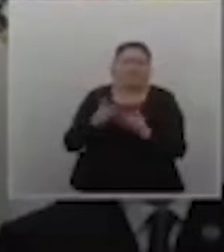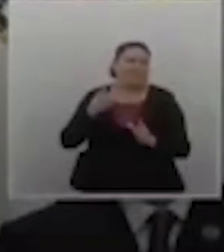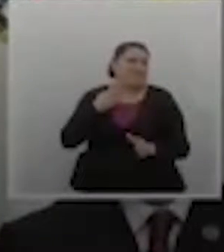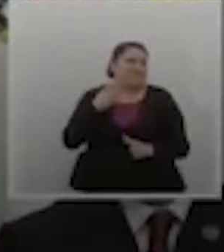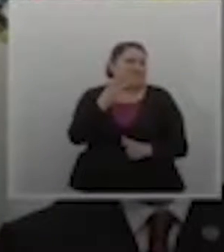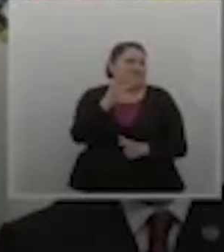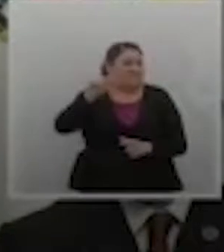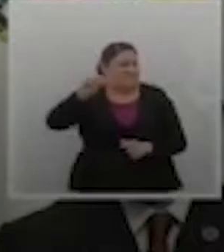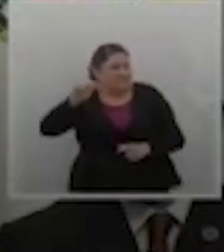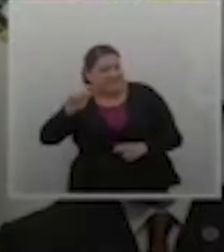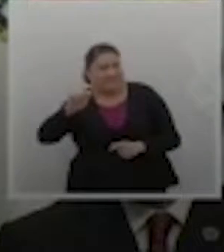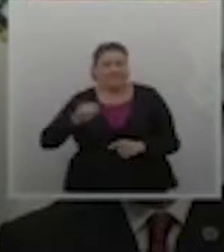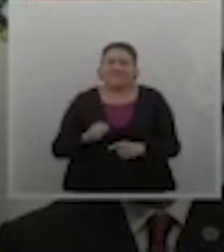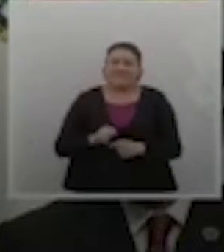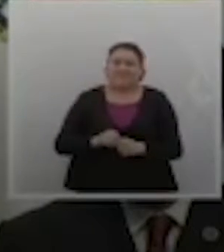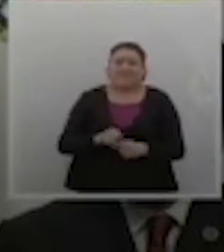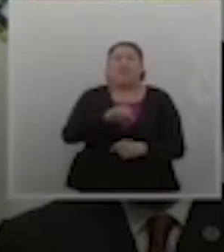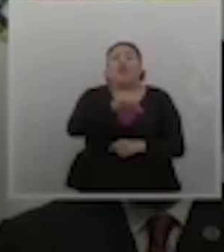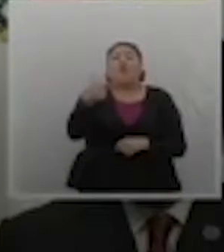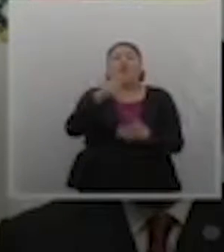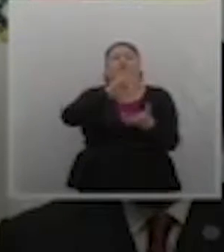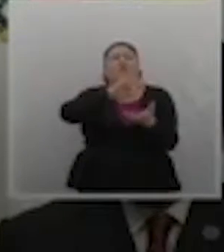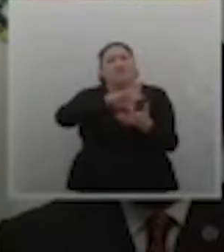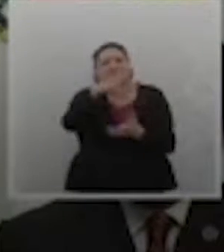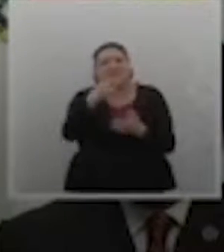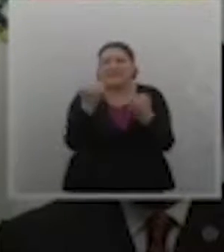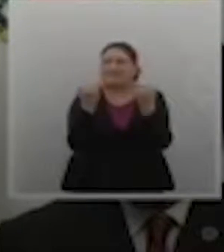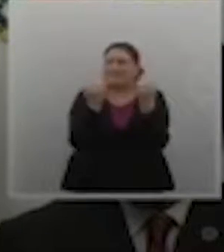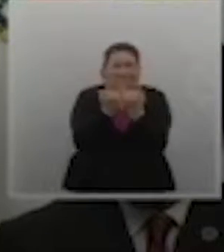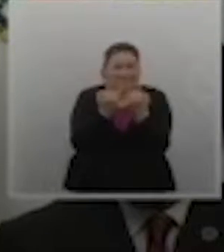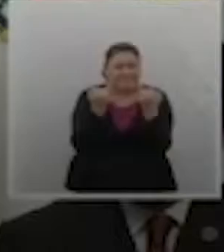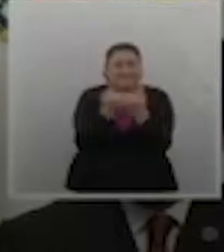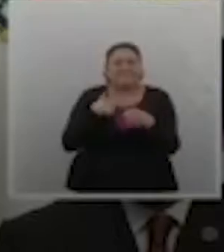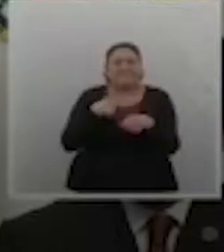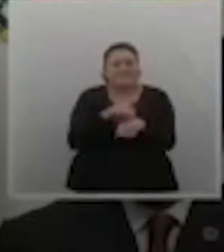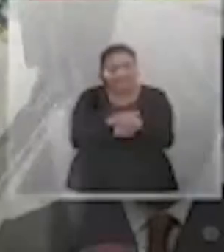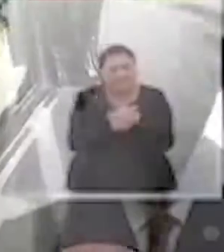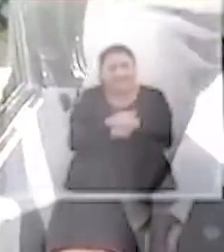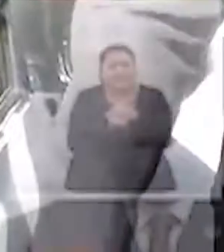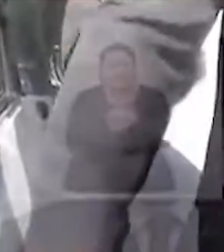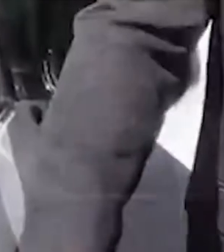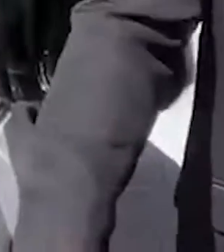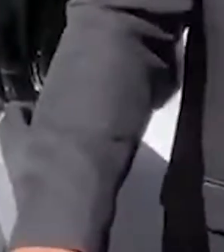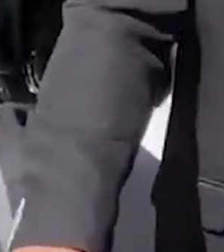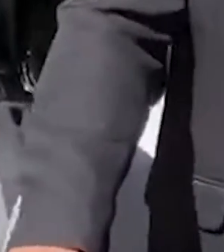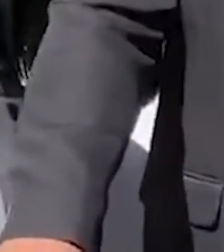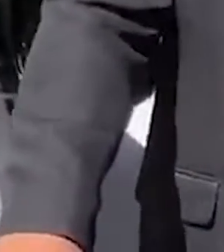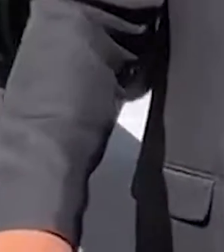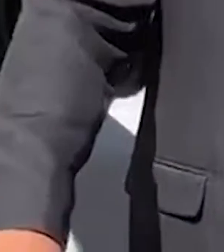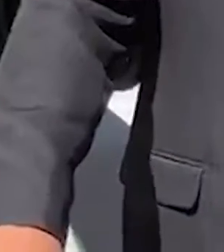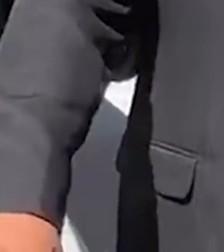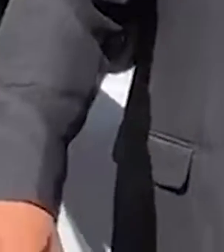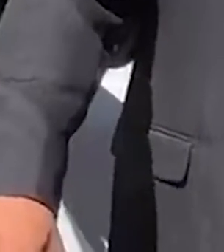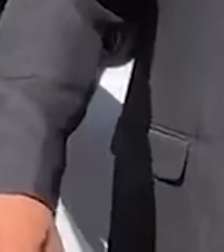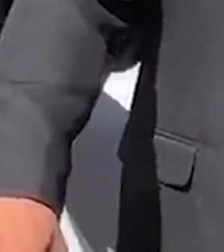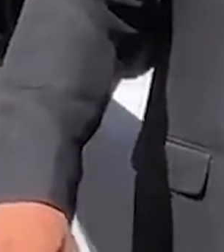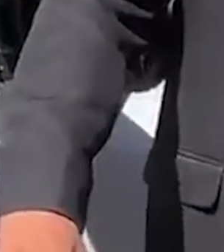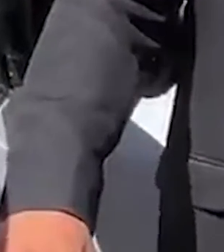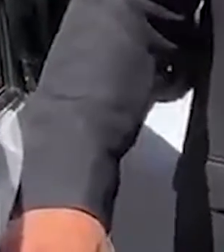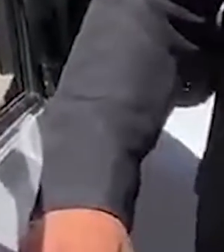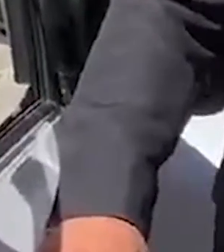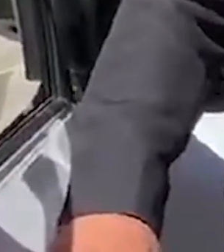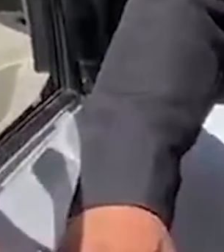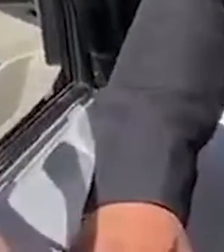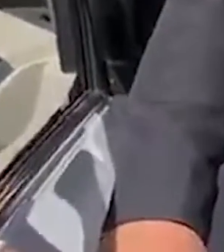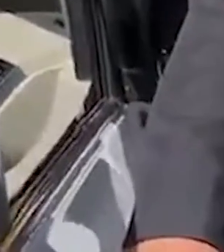periodo 2019-2024, siendo el primer mandatario progresista que tendrá el estado. El día de Barbosa Huerta comenzó en el